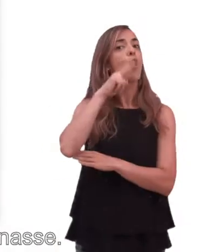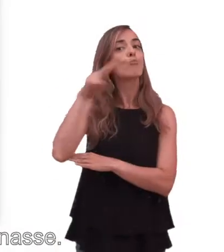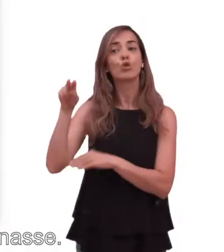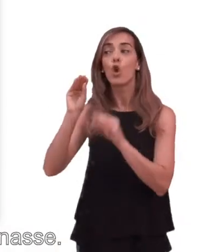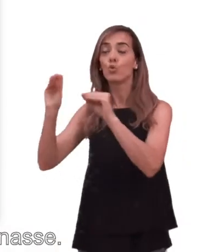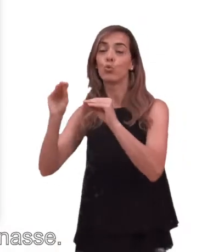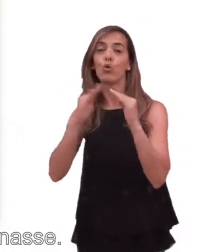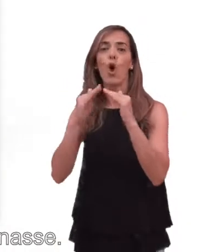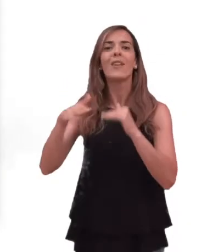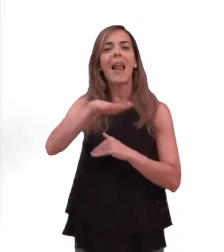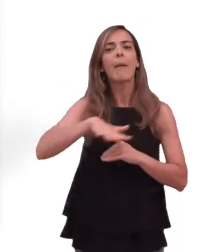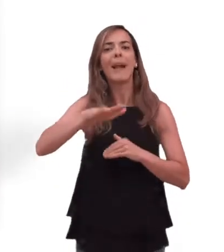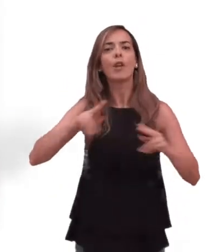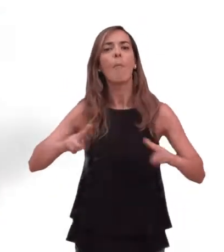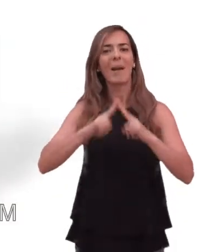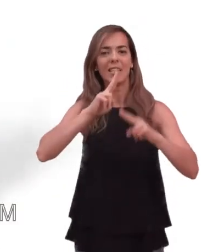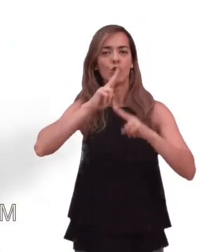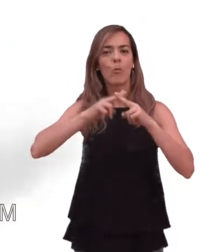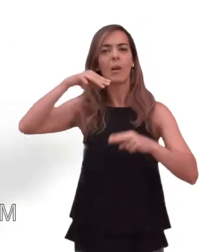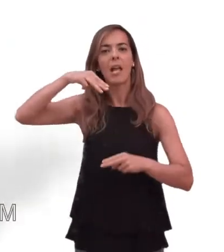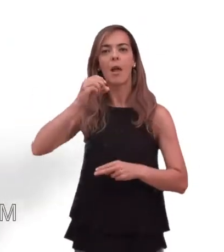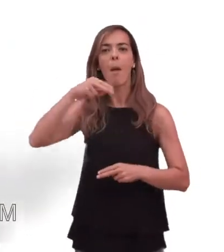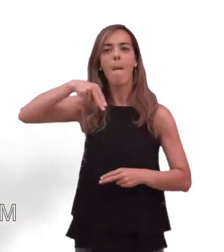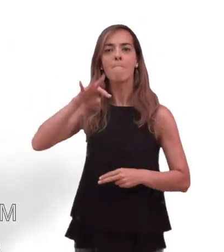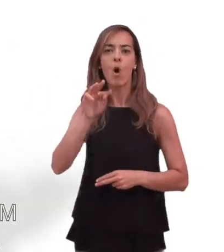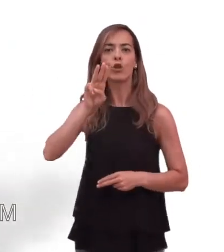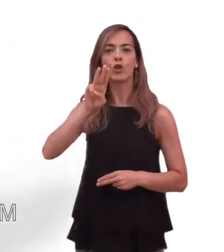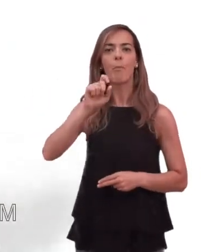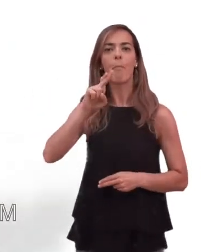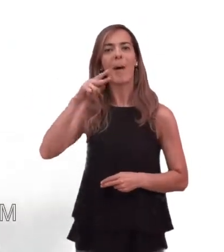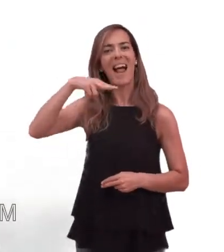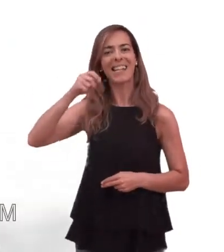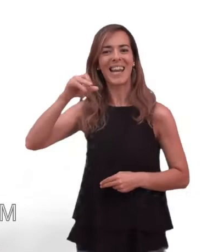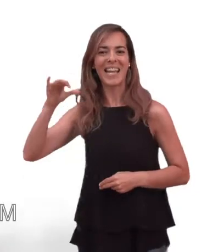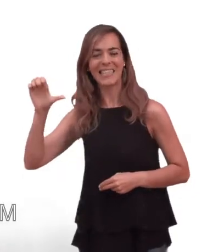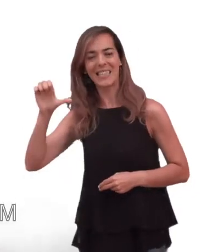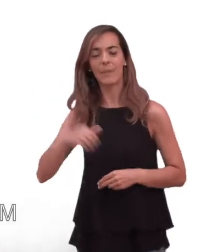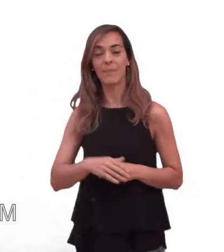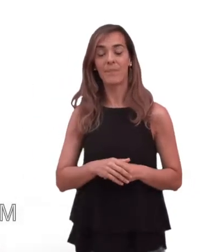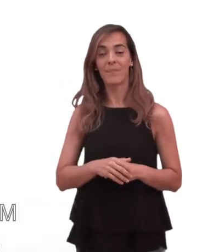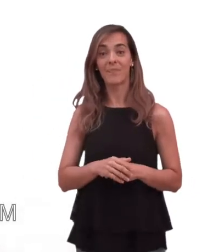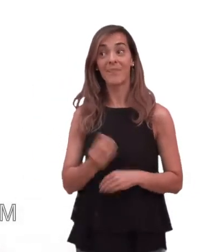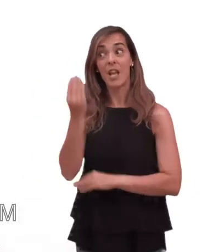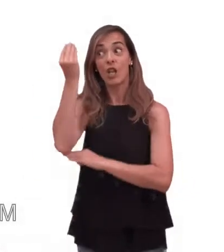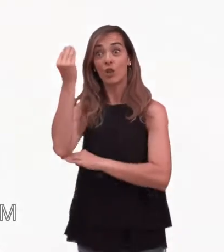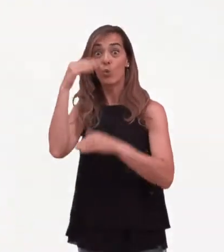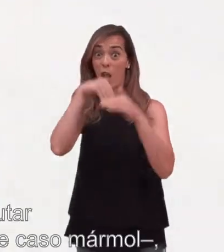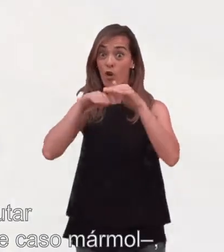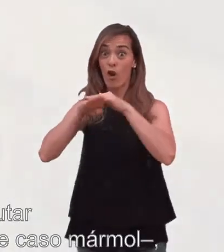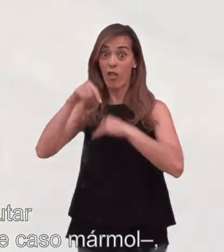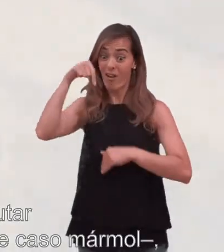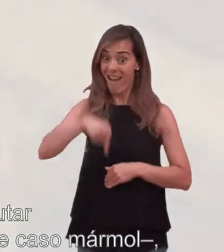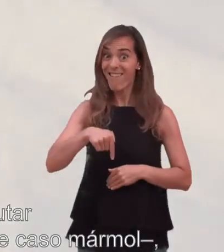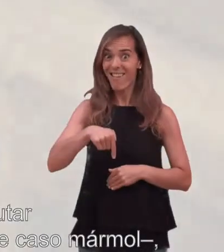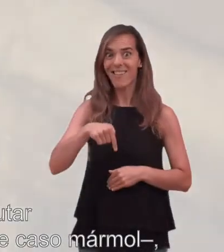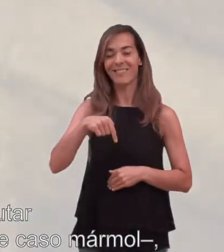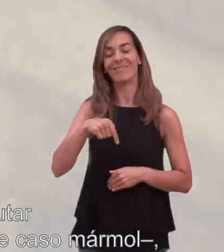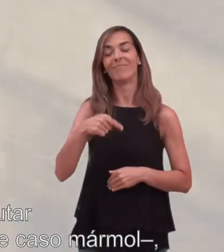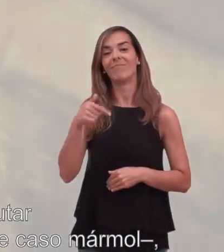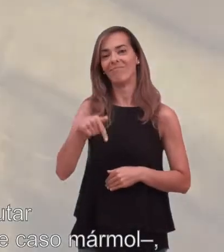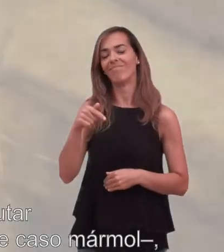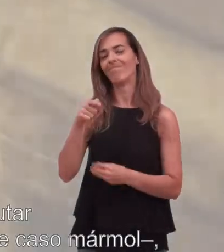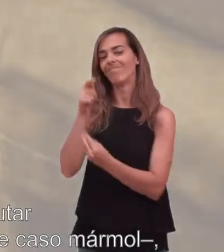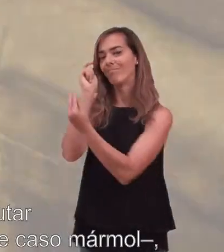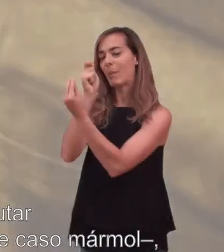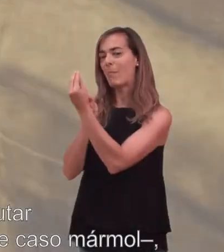Montparnasse. La de la colección del MEAM es fruto de la talla directa, técnica que consiste